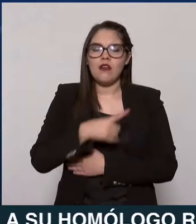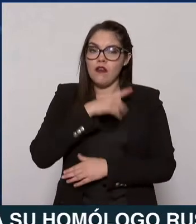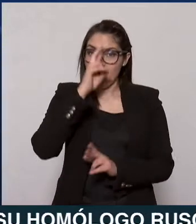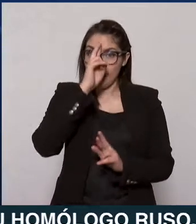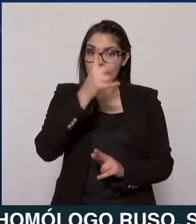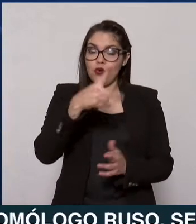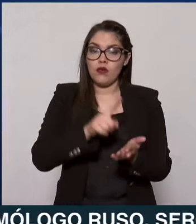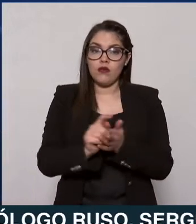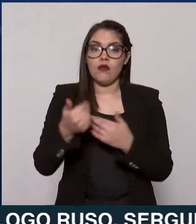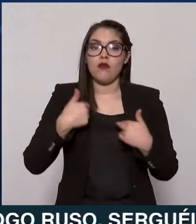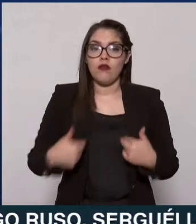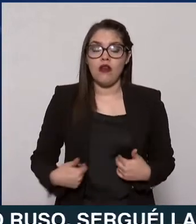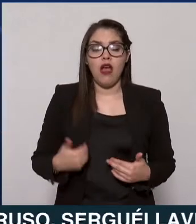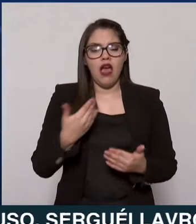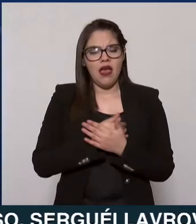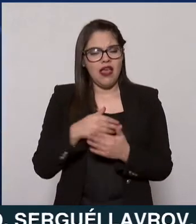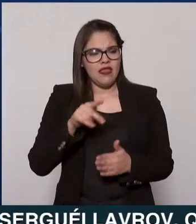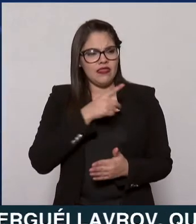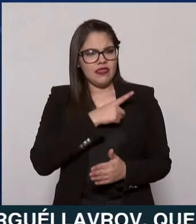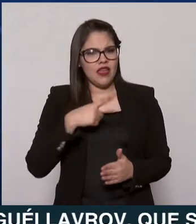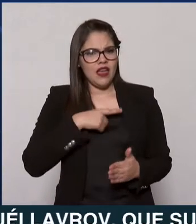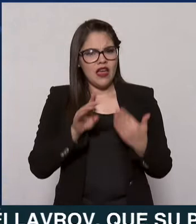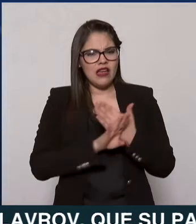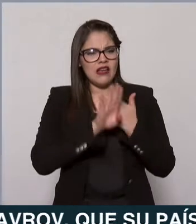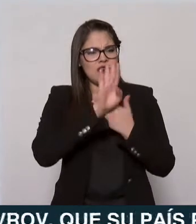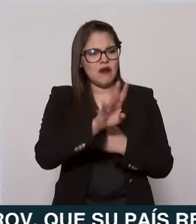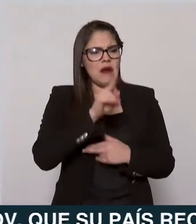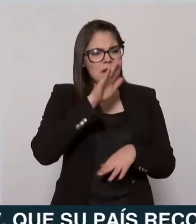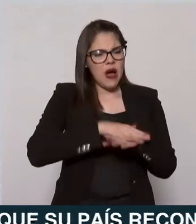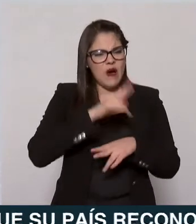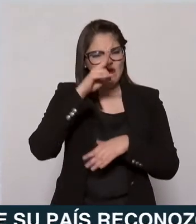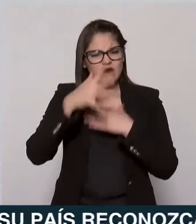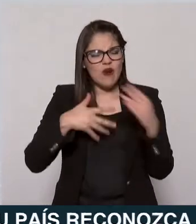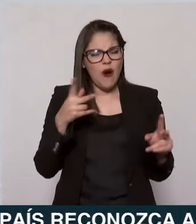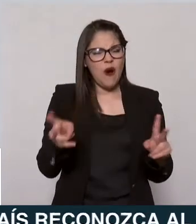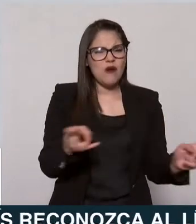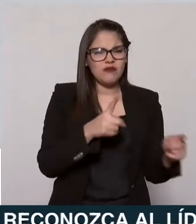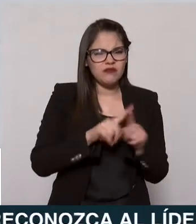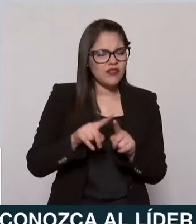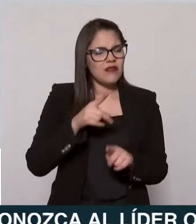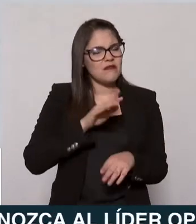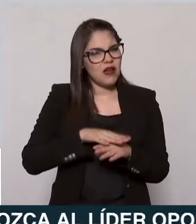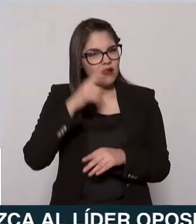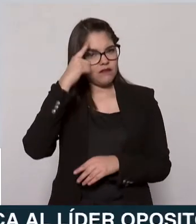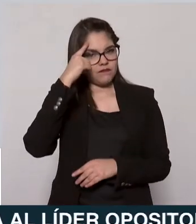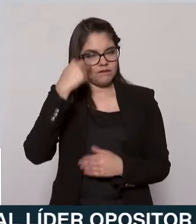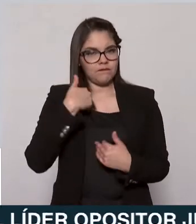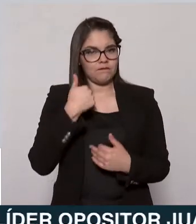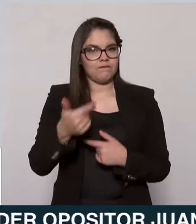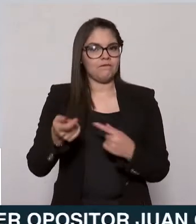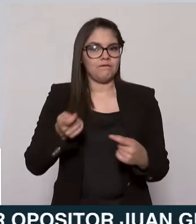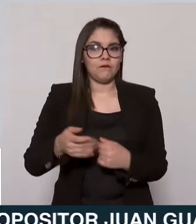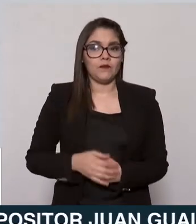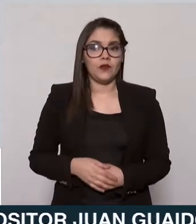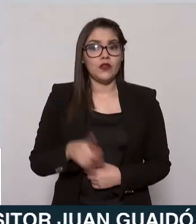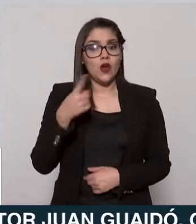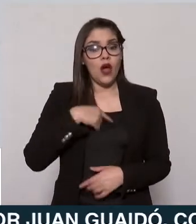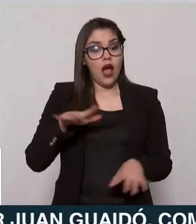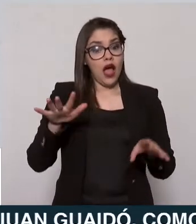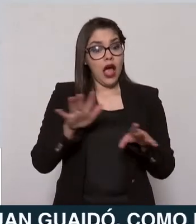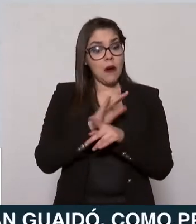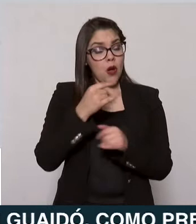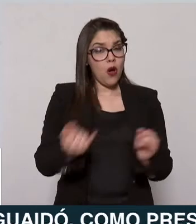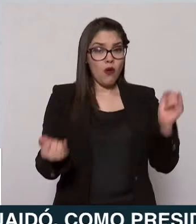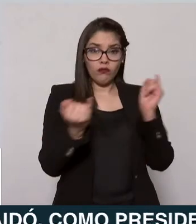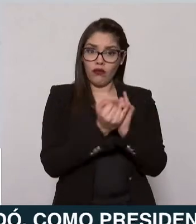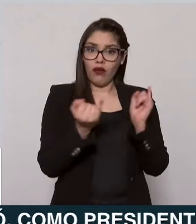derechos humanos y combate el crimen con inteligencia. No cambiamos para que todo siga igual. La nueva Fiscalía